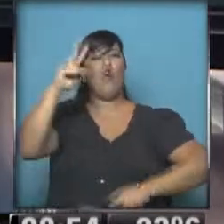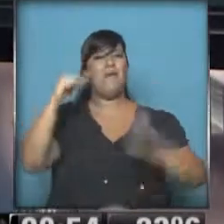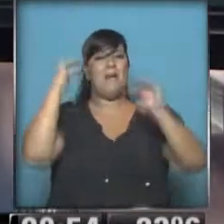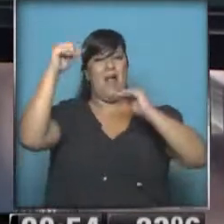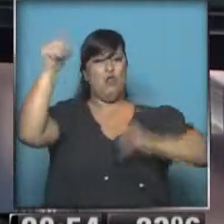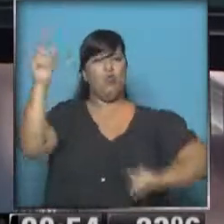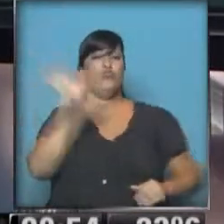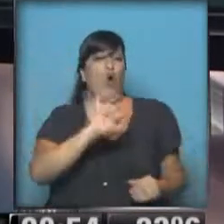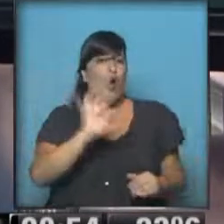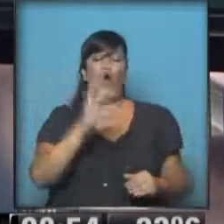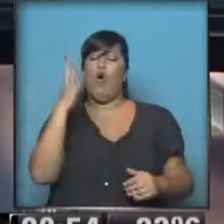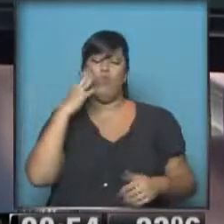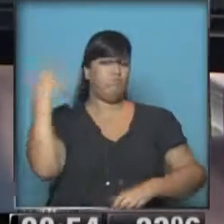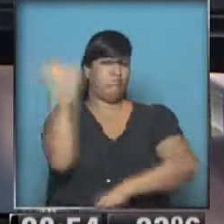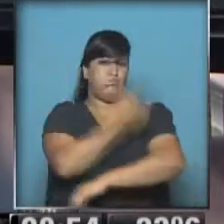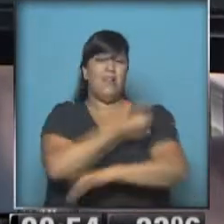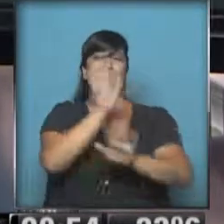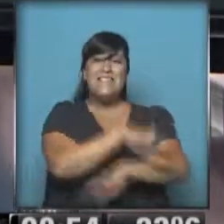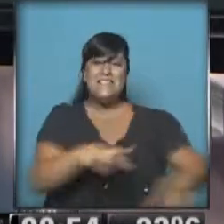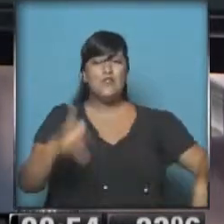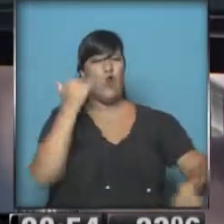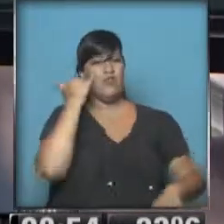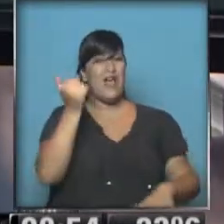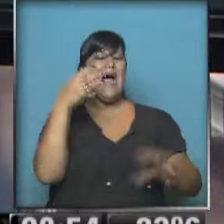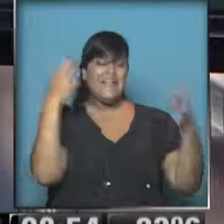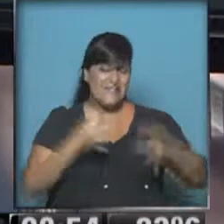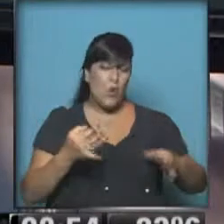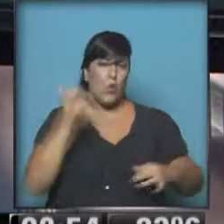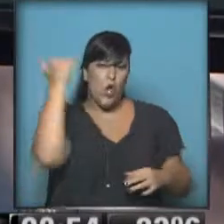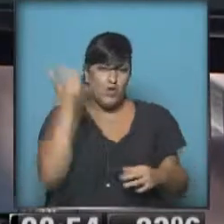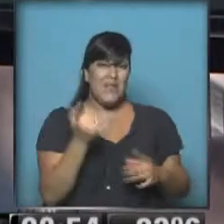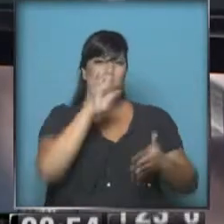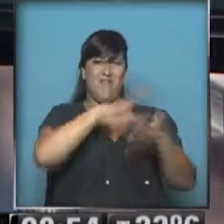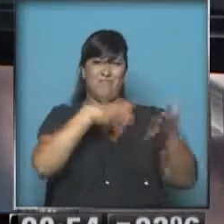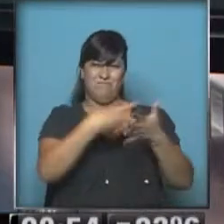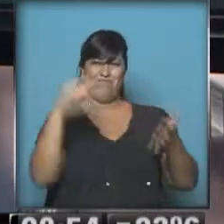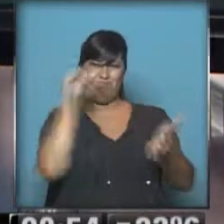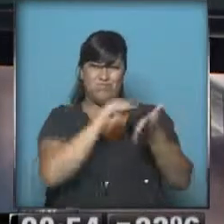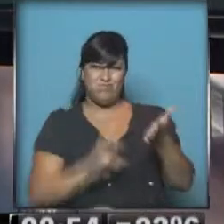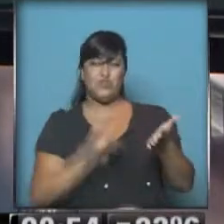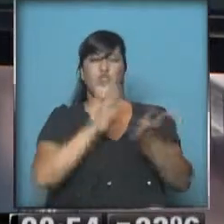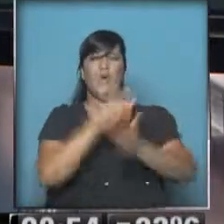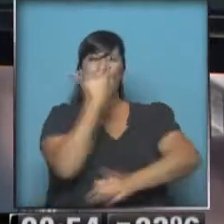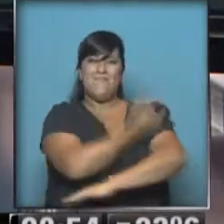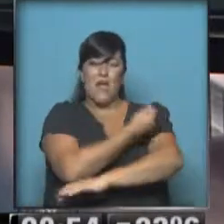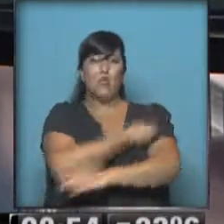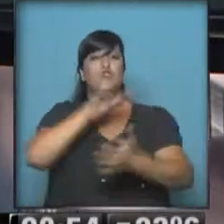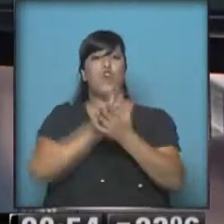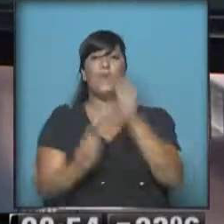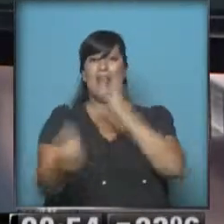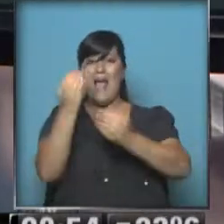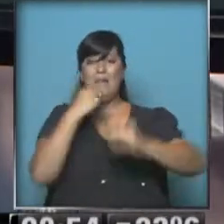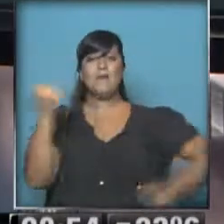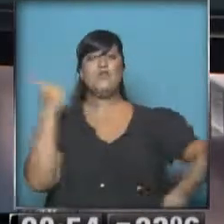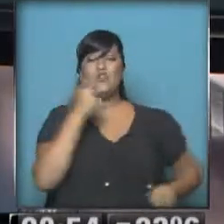una antitetánica a los chicos ya tienen seguramente el carnet de vacunas al día y con respecto a los alimentos los que son